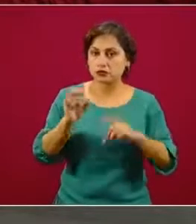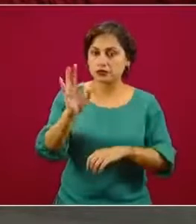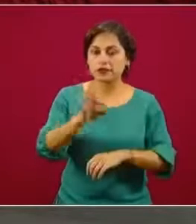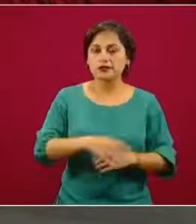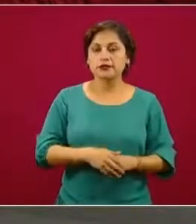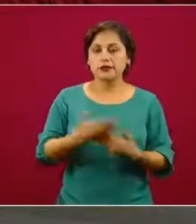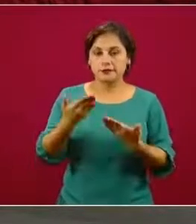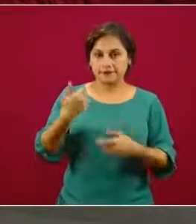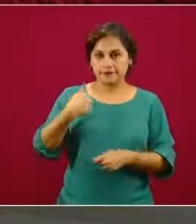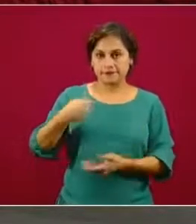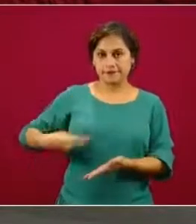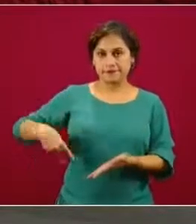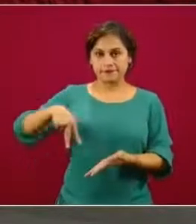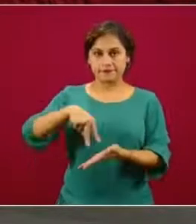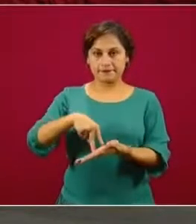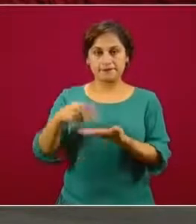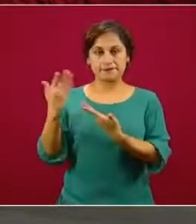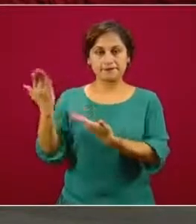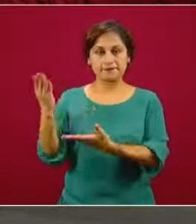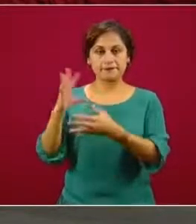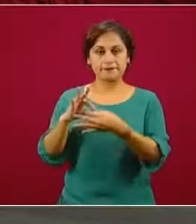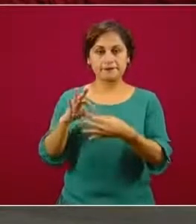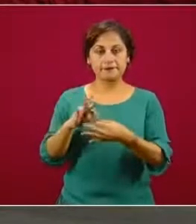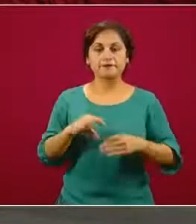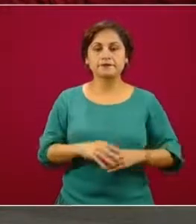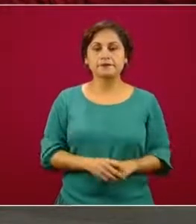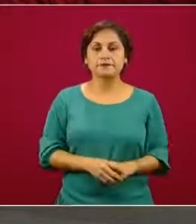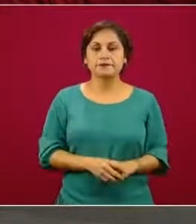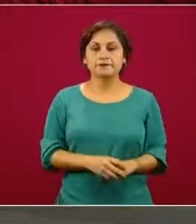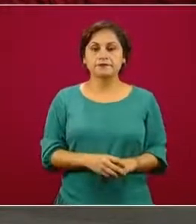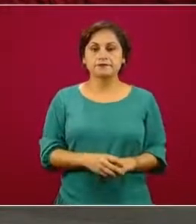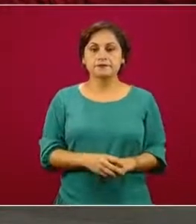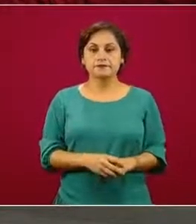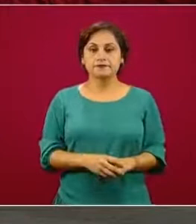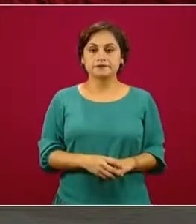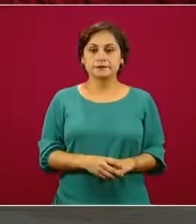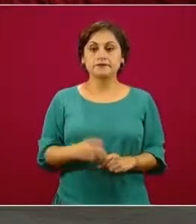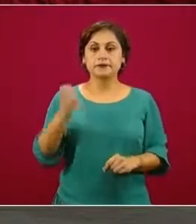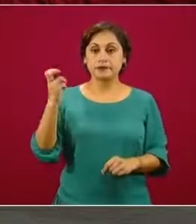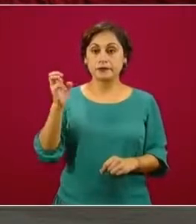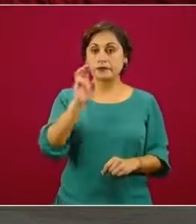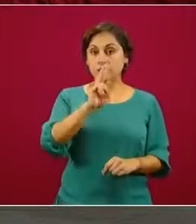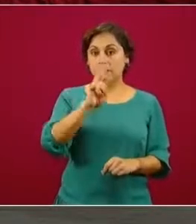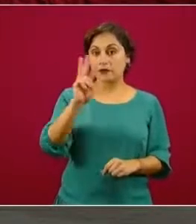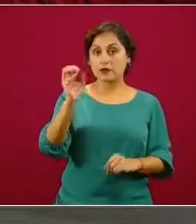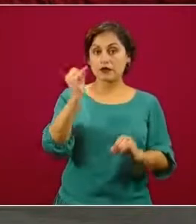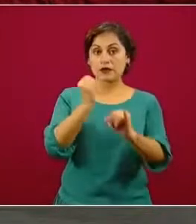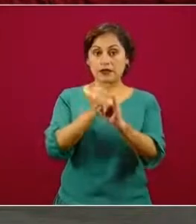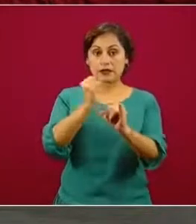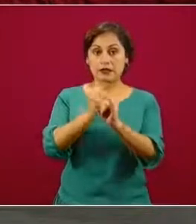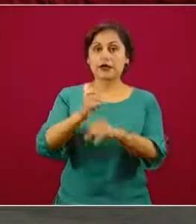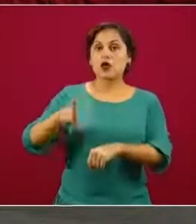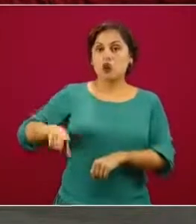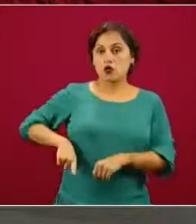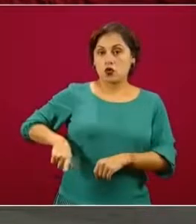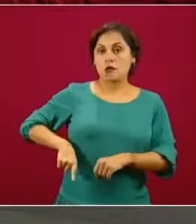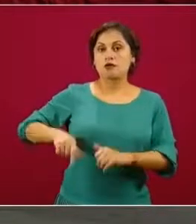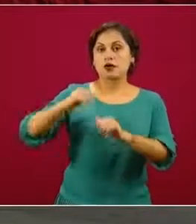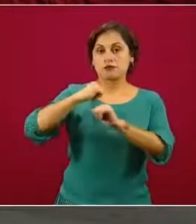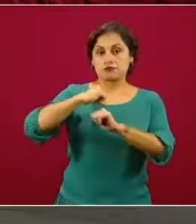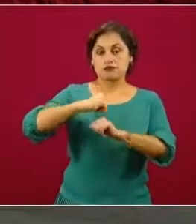para ilustrarlo. En este sitio, que es el sitio de gobierno, donde desde el inicio concentramos toda la